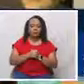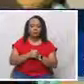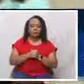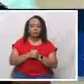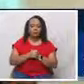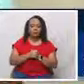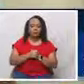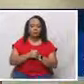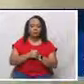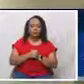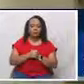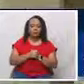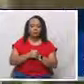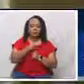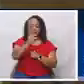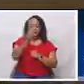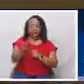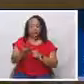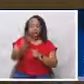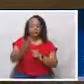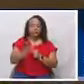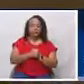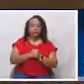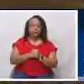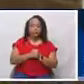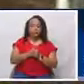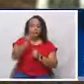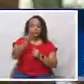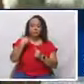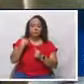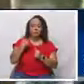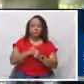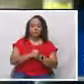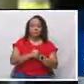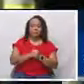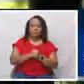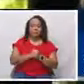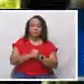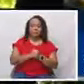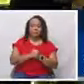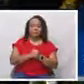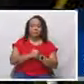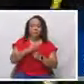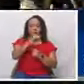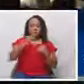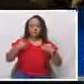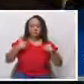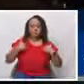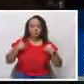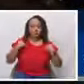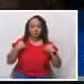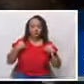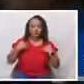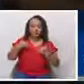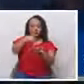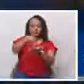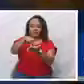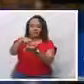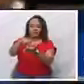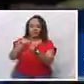tenemos ya en la ruta a Sherman. Y ahí lo tenemos. Ahí la tenemos. Y el júbilo. Sherman Whitty con